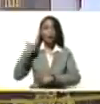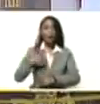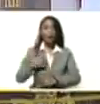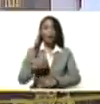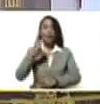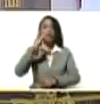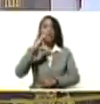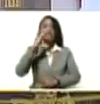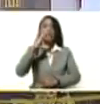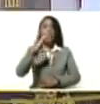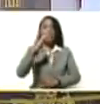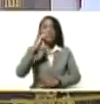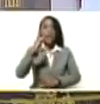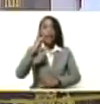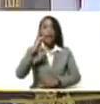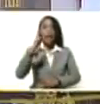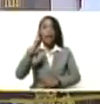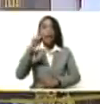la celac